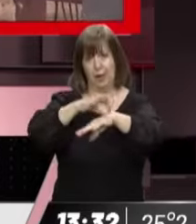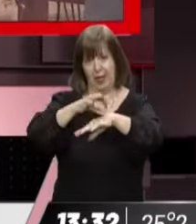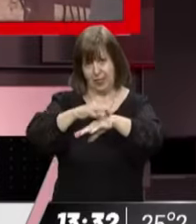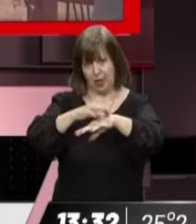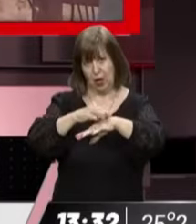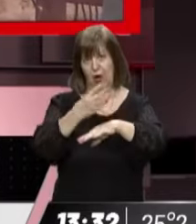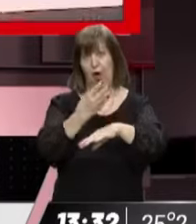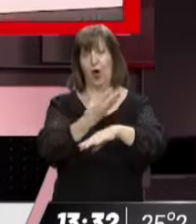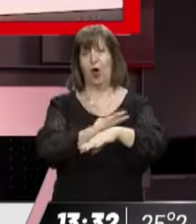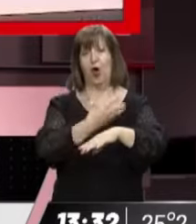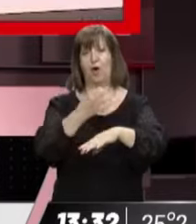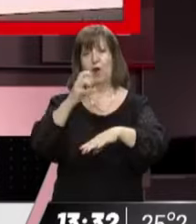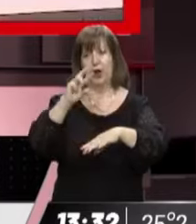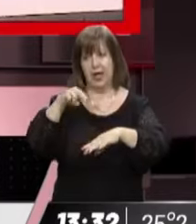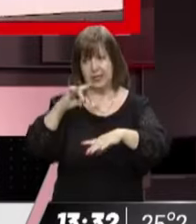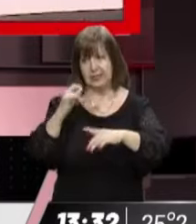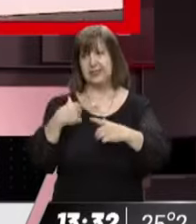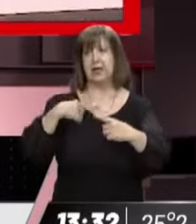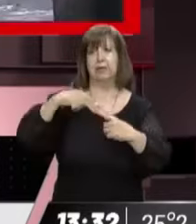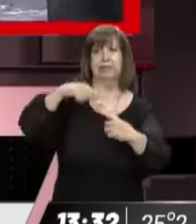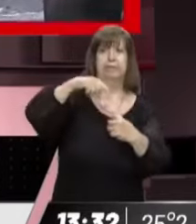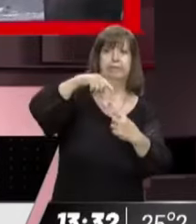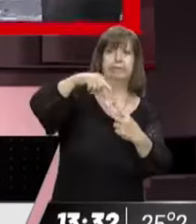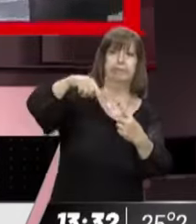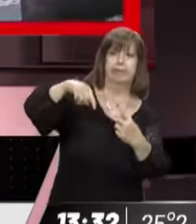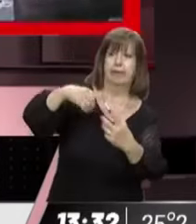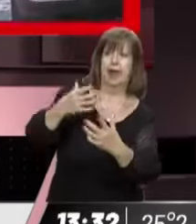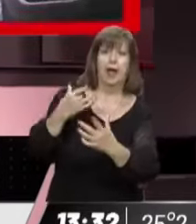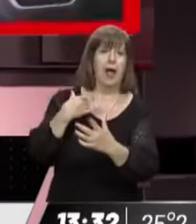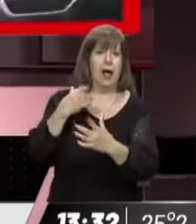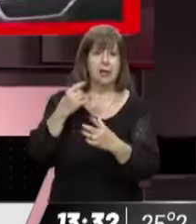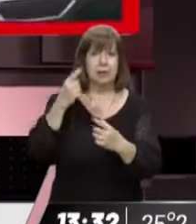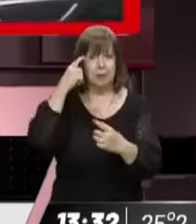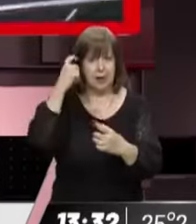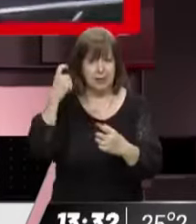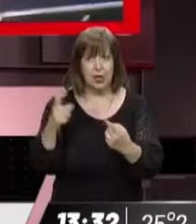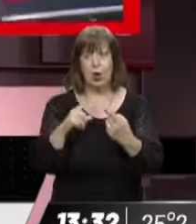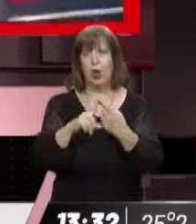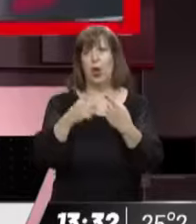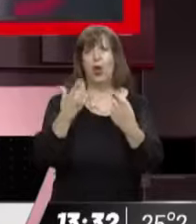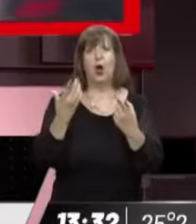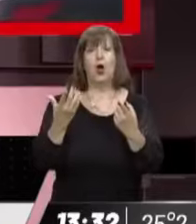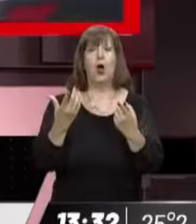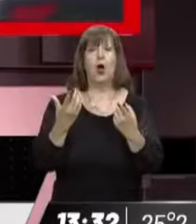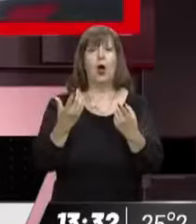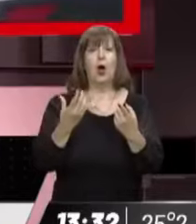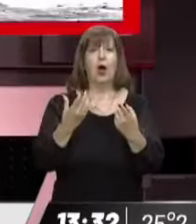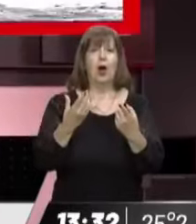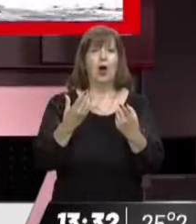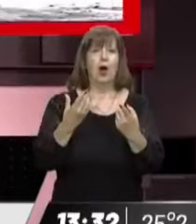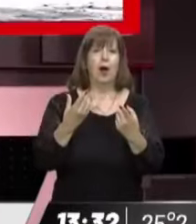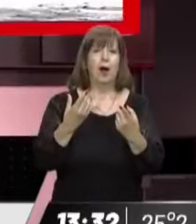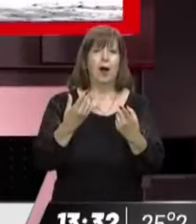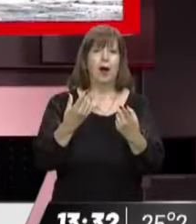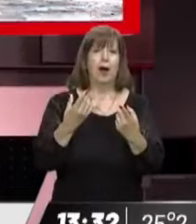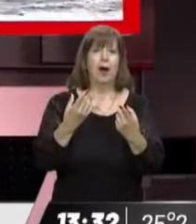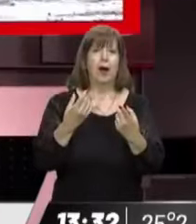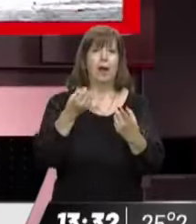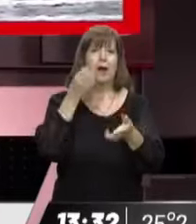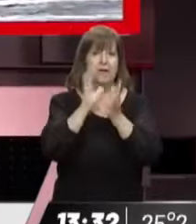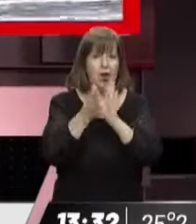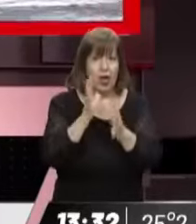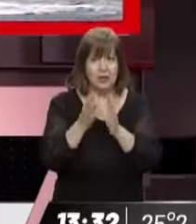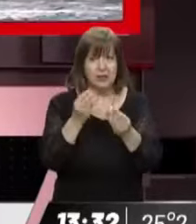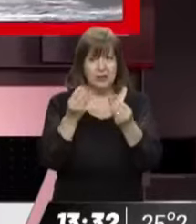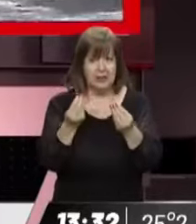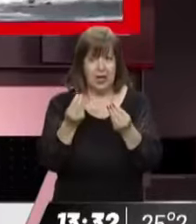exige el código procesal, que son pericias para determinar la peligrosidad, la violencia,